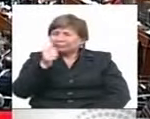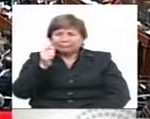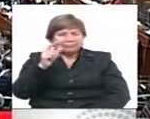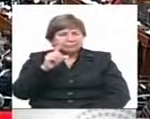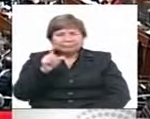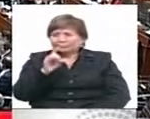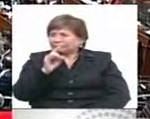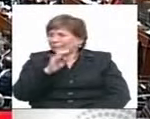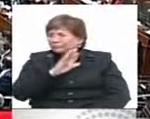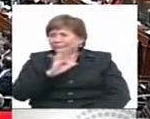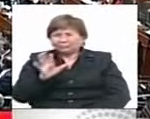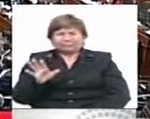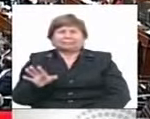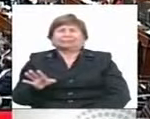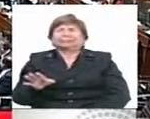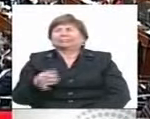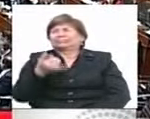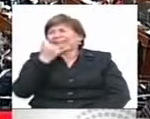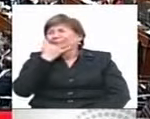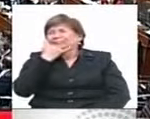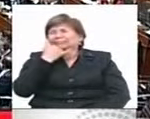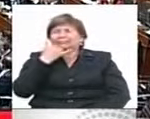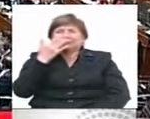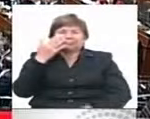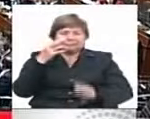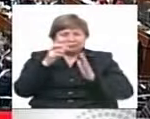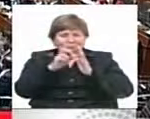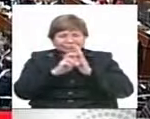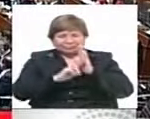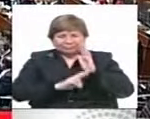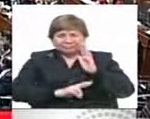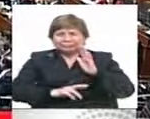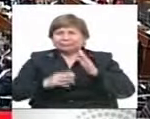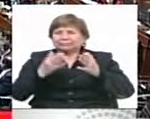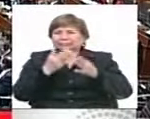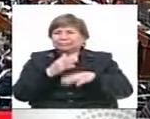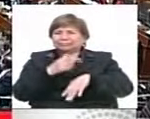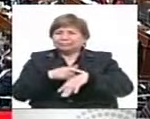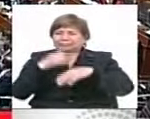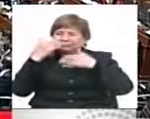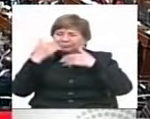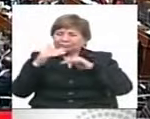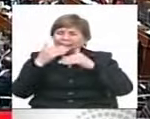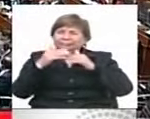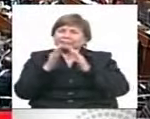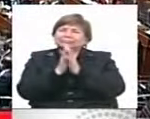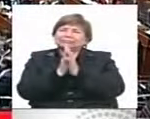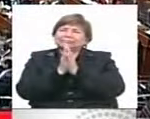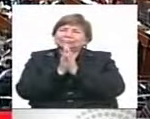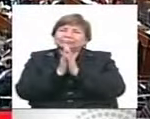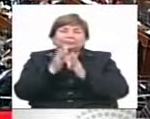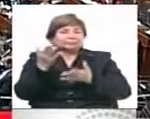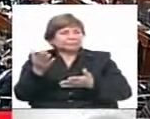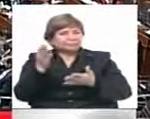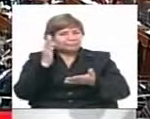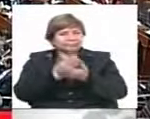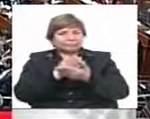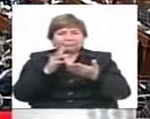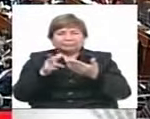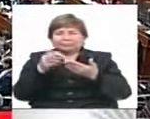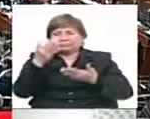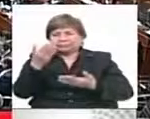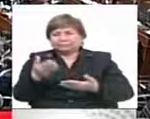sobre alusión. Eso sería un diálogo. Hay un rol de debates que atender, hay unos tiempos asignados. Así que, por favor, cortamos ahí y continuamos